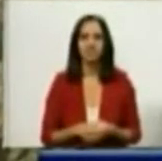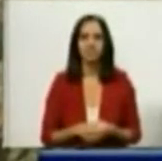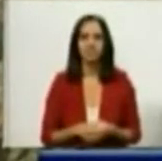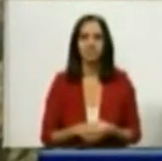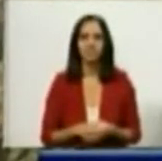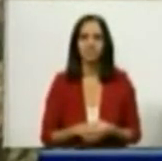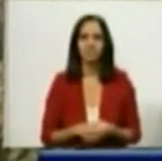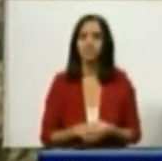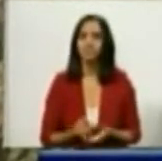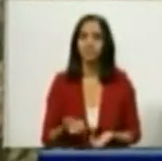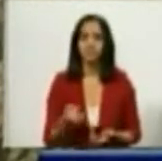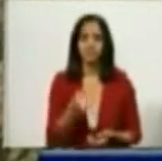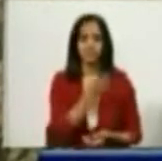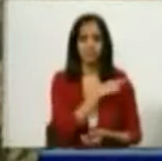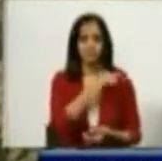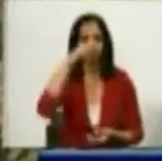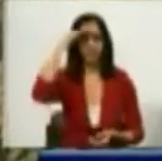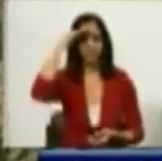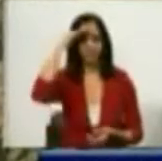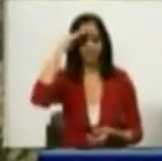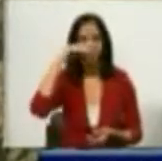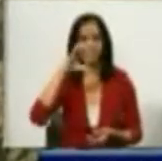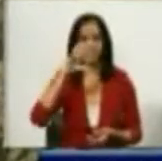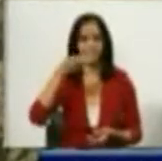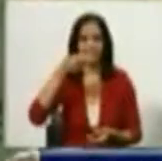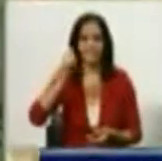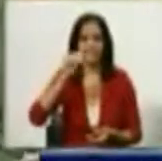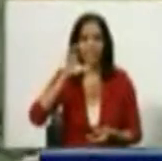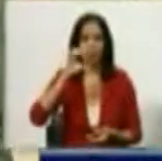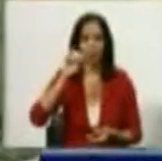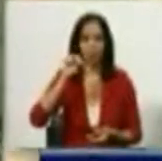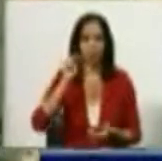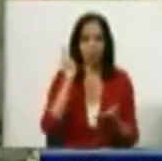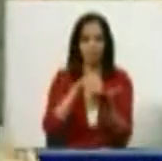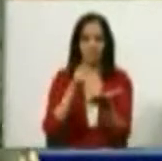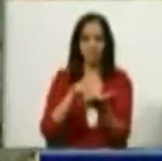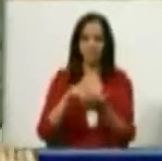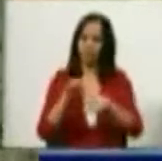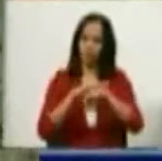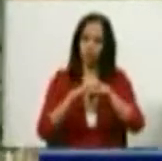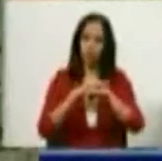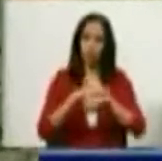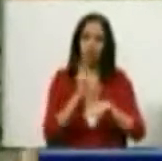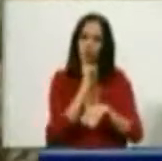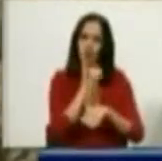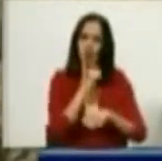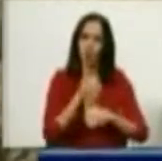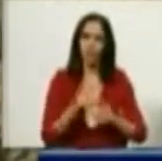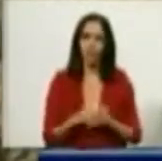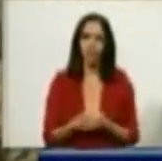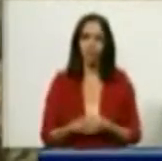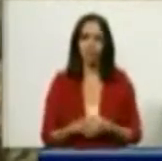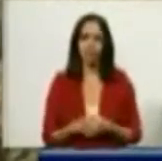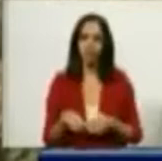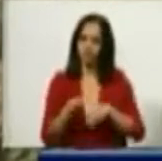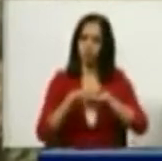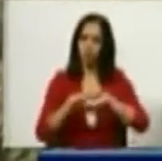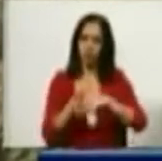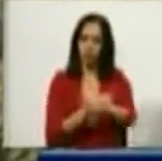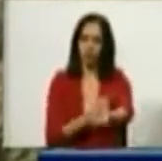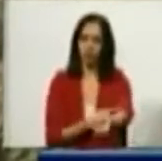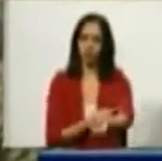capitán de navío Chacón Valera Luis presente Disculpe hermano que no lo había nombrado Chacón Disculpe hermano